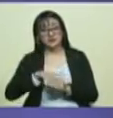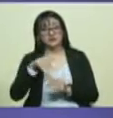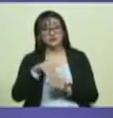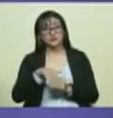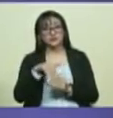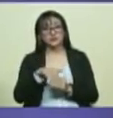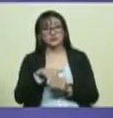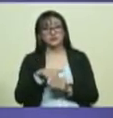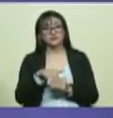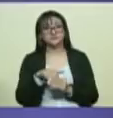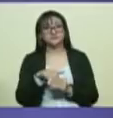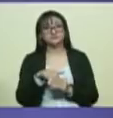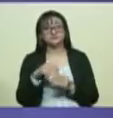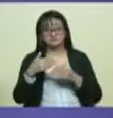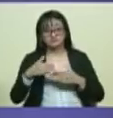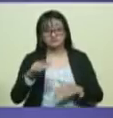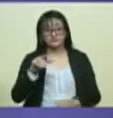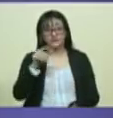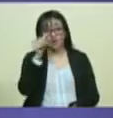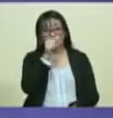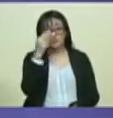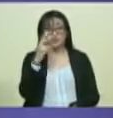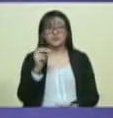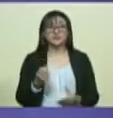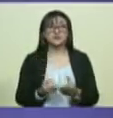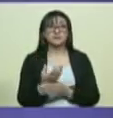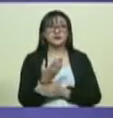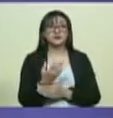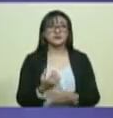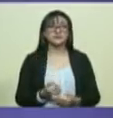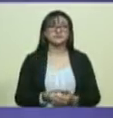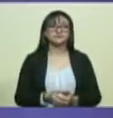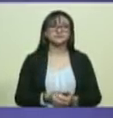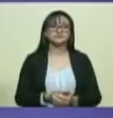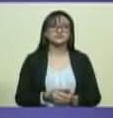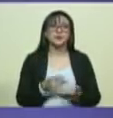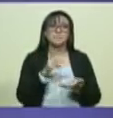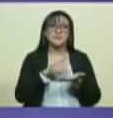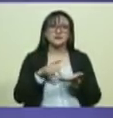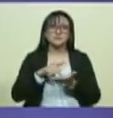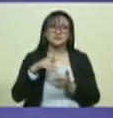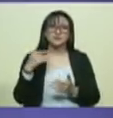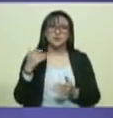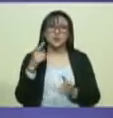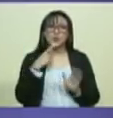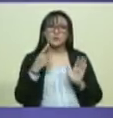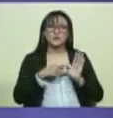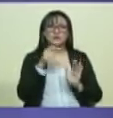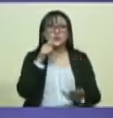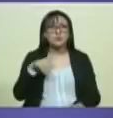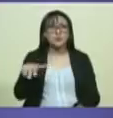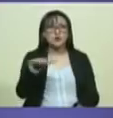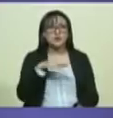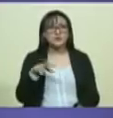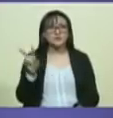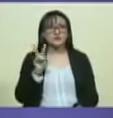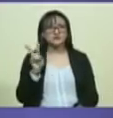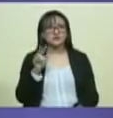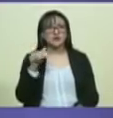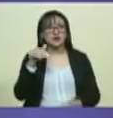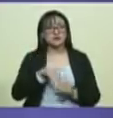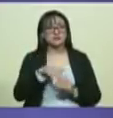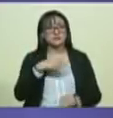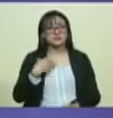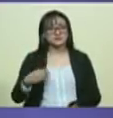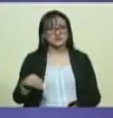propósito del evento comicial que tendrá lugar este domingo también informaba sobre la alta participación que estará cumpliendo el pueblo venezolano en esta elección